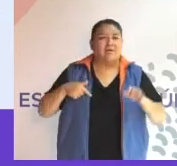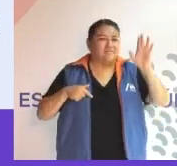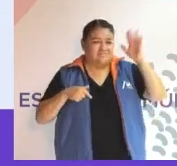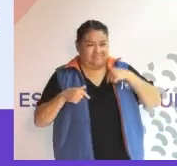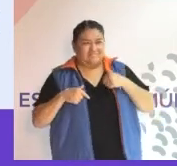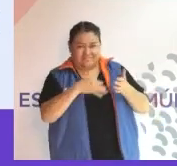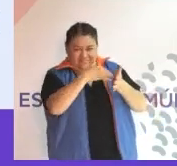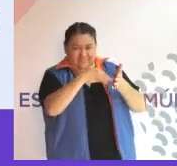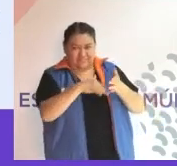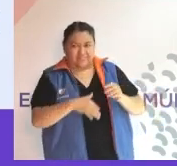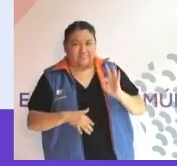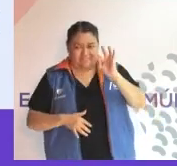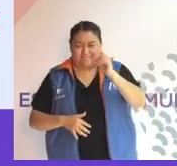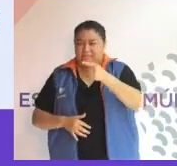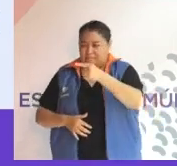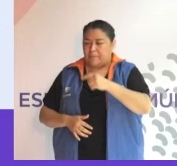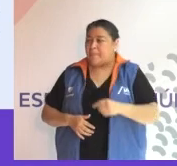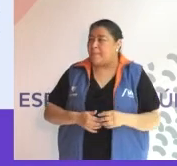Perfecto.